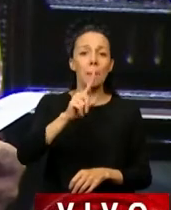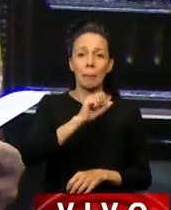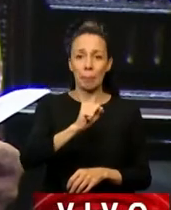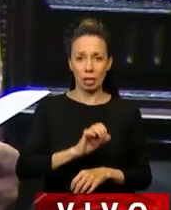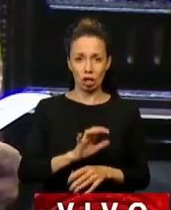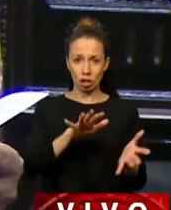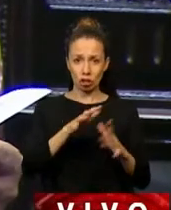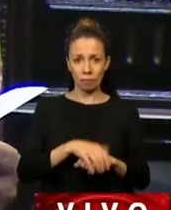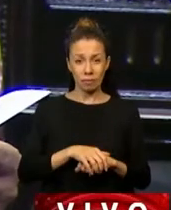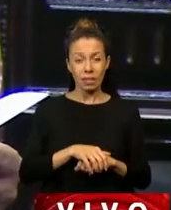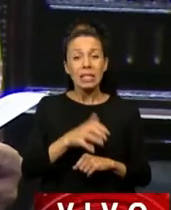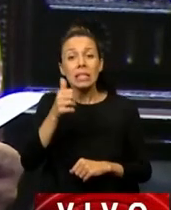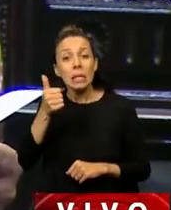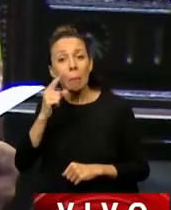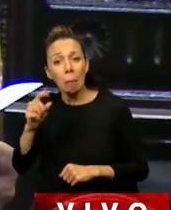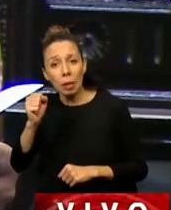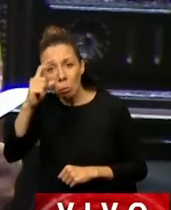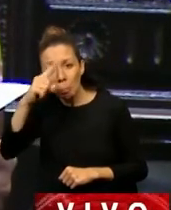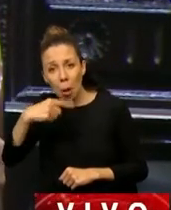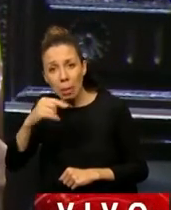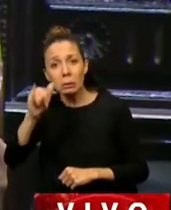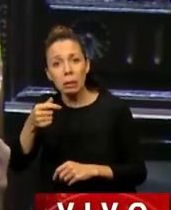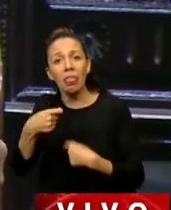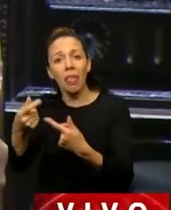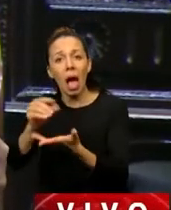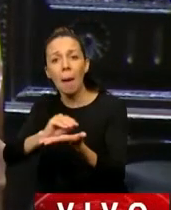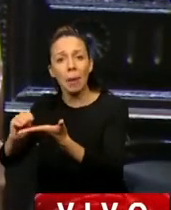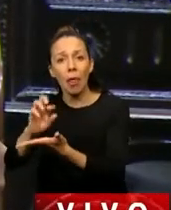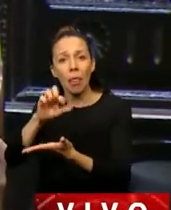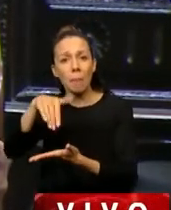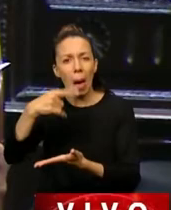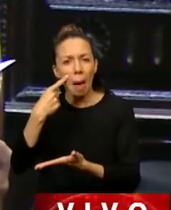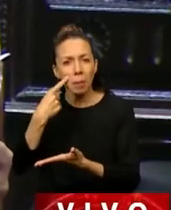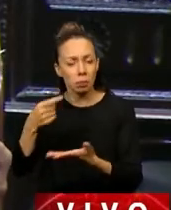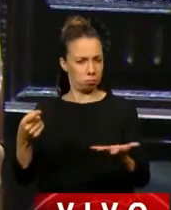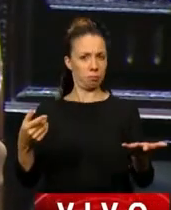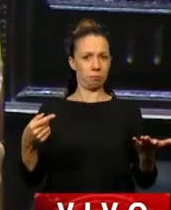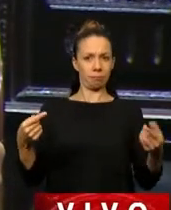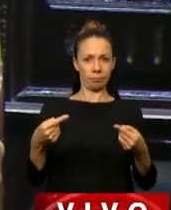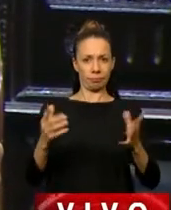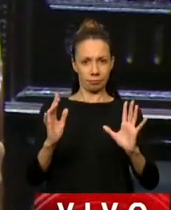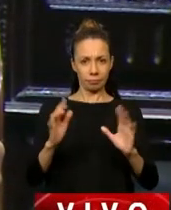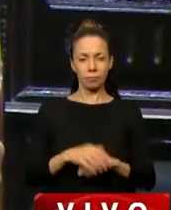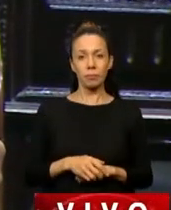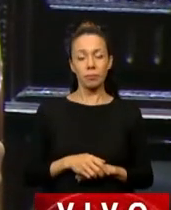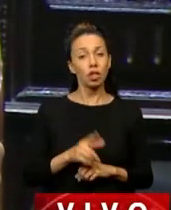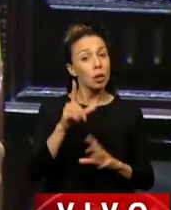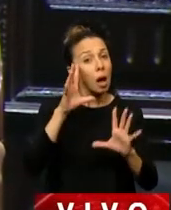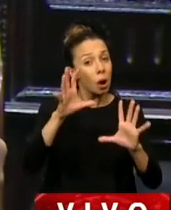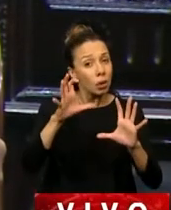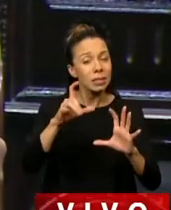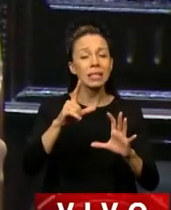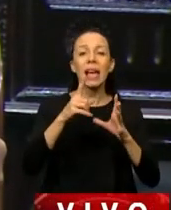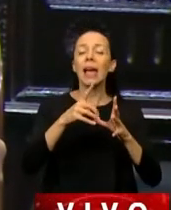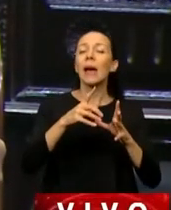6.000 pesos mensuales irán destinados a las empleadas del PAMI en todo el país. Le recuerdo que la canasta básica alimentaria